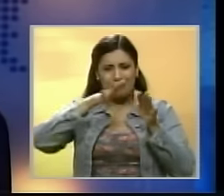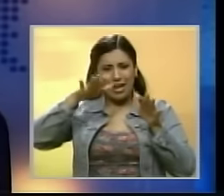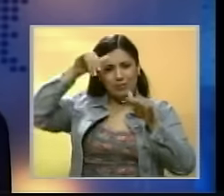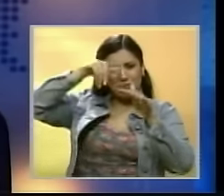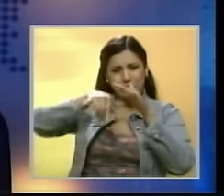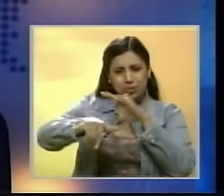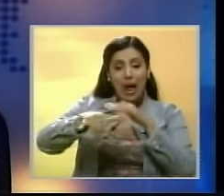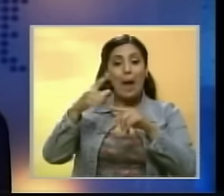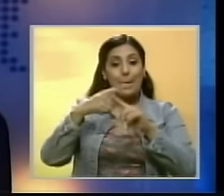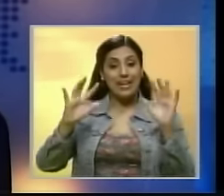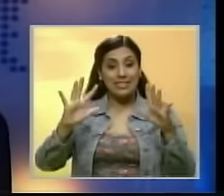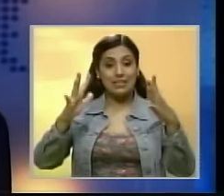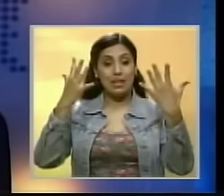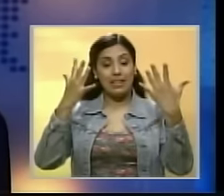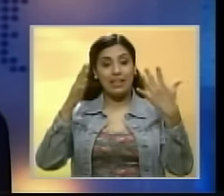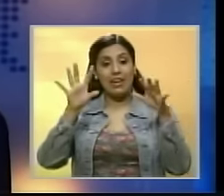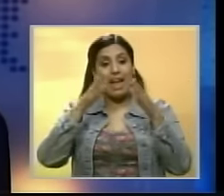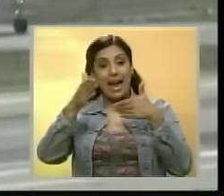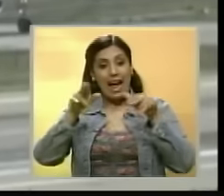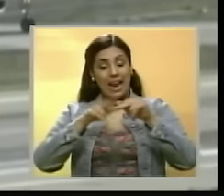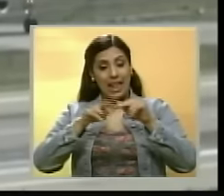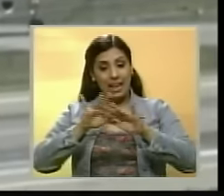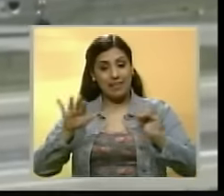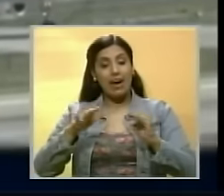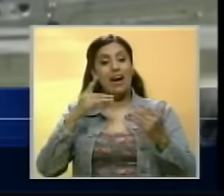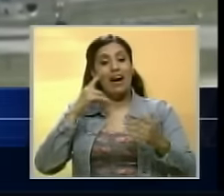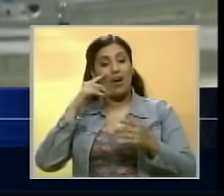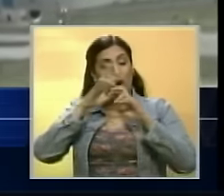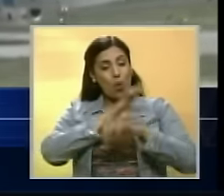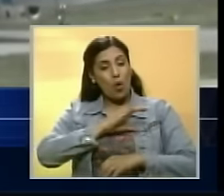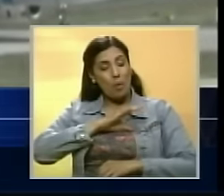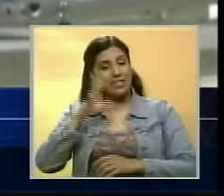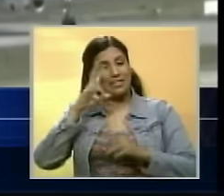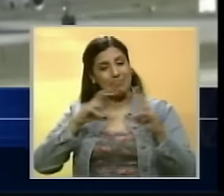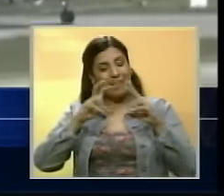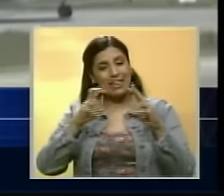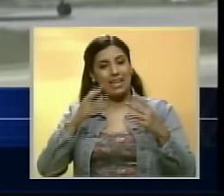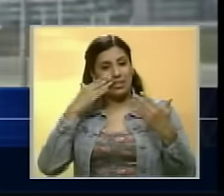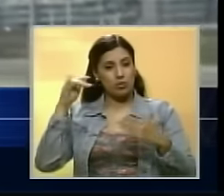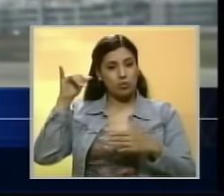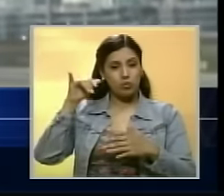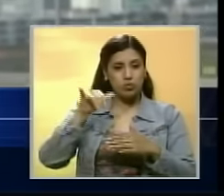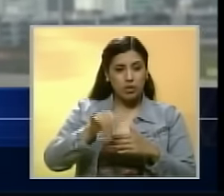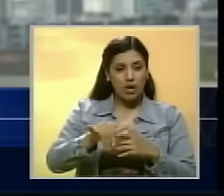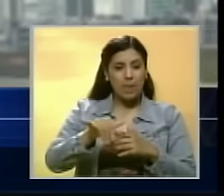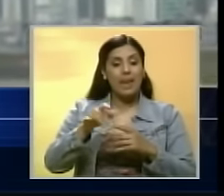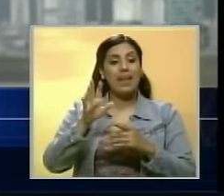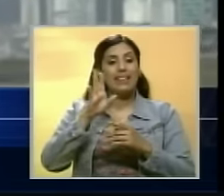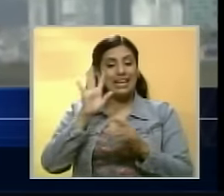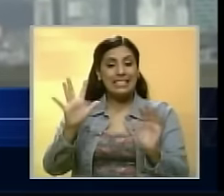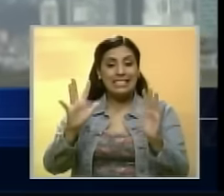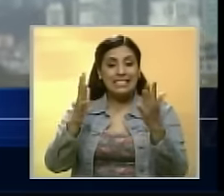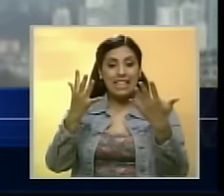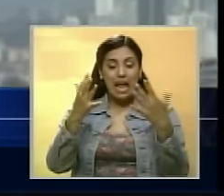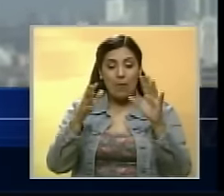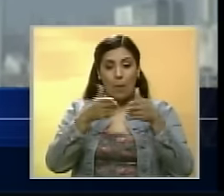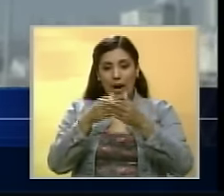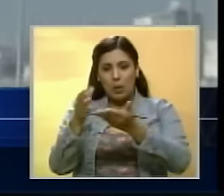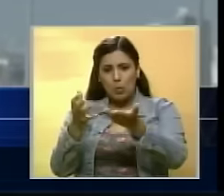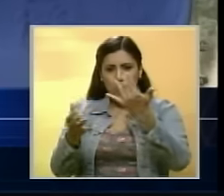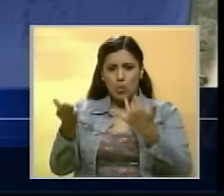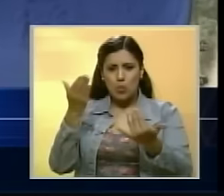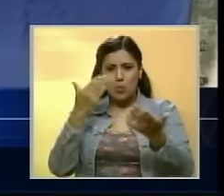fue localizada por una embarcación francesa la comisión de la investigación informó que el buque John LED birg recuperó en varias etapas